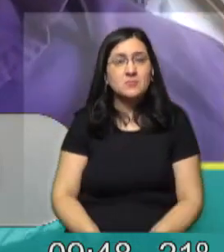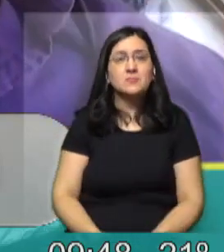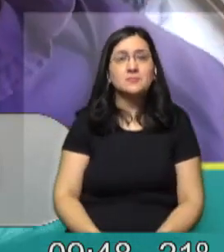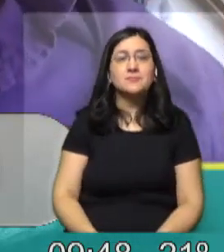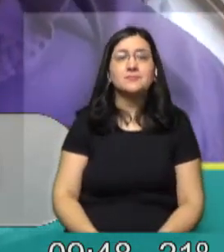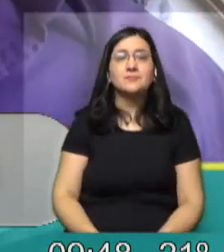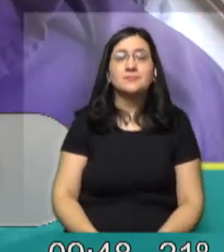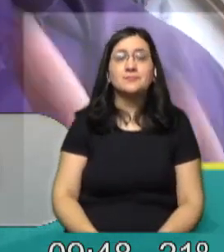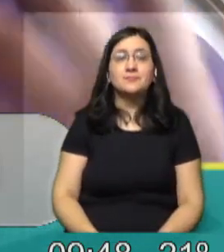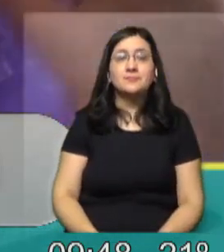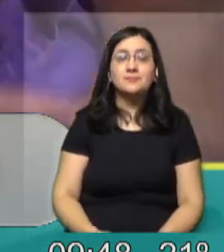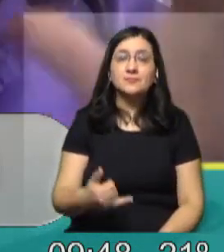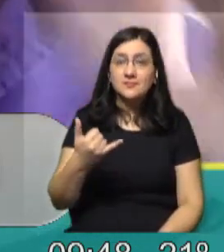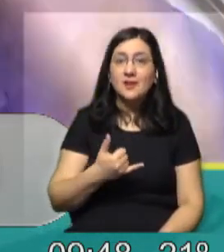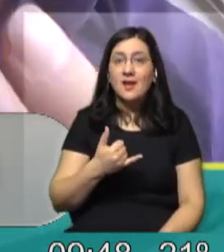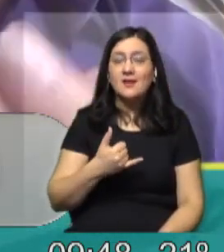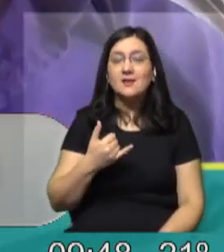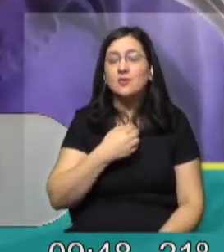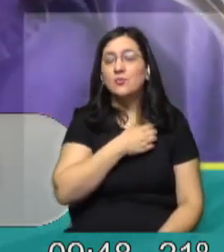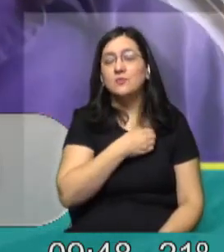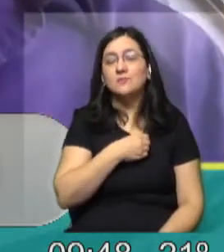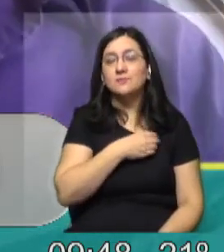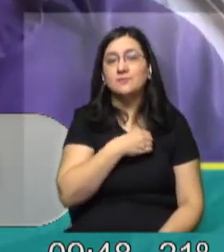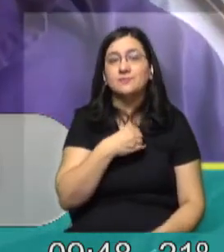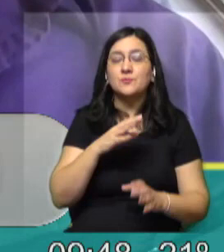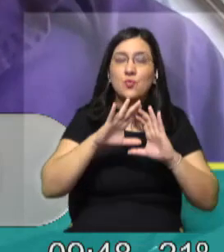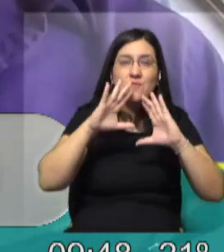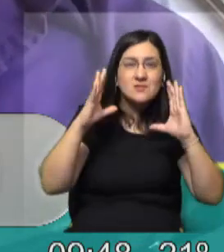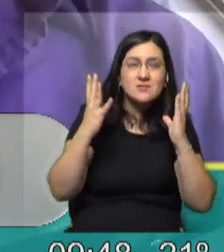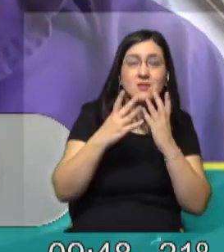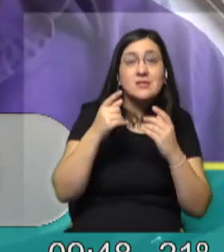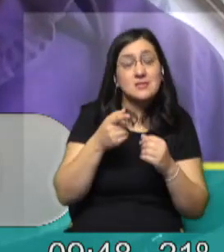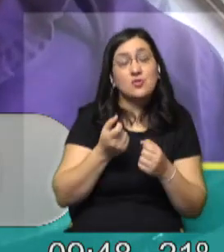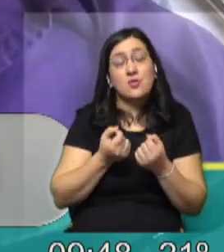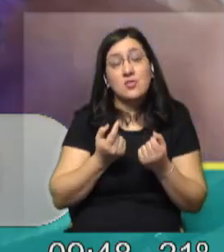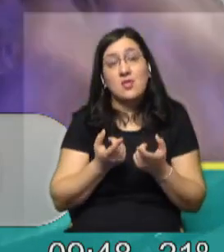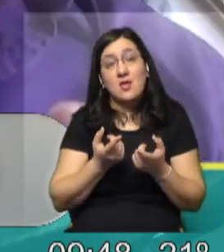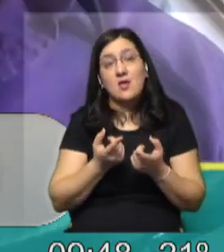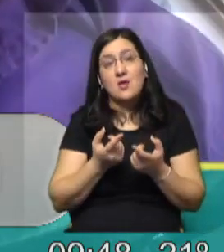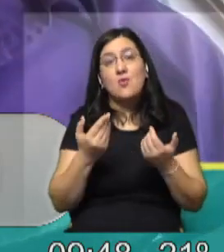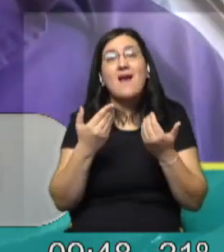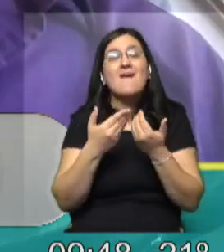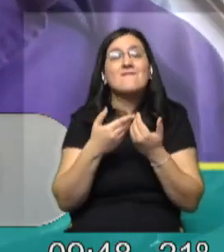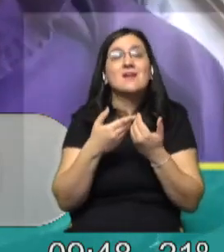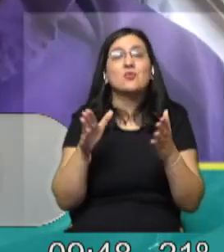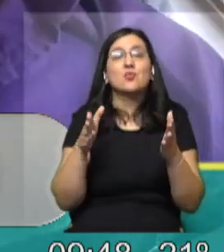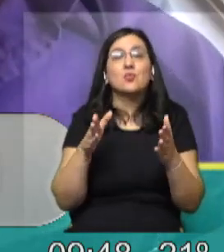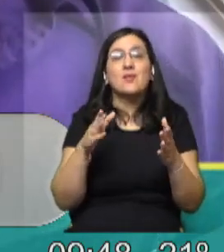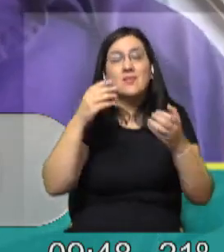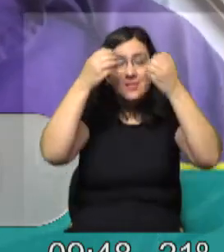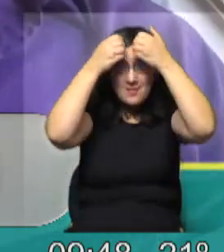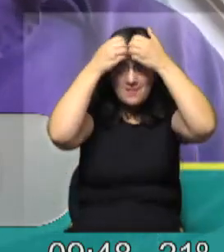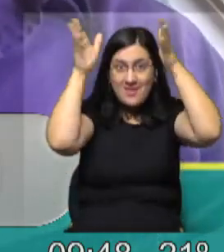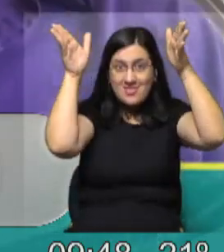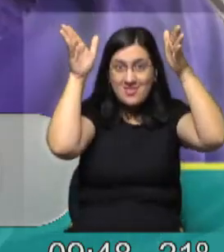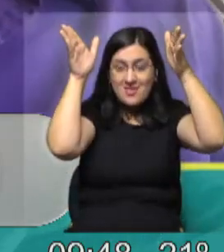km O sea hay una universalidad y eso te da obligatoriamente una apertura de de